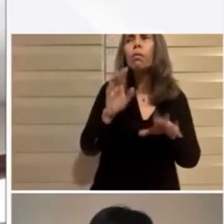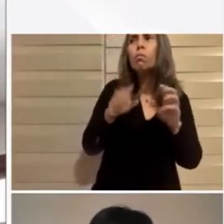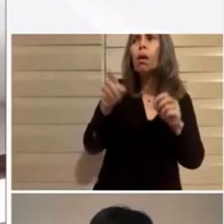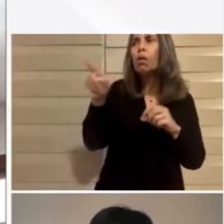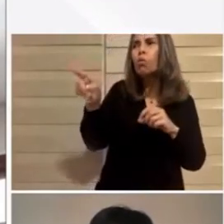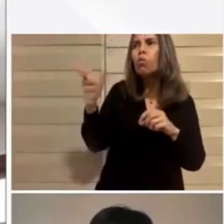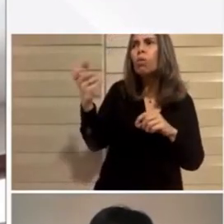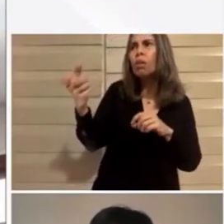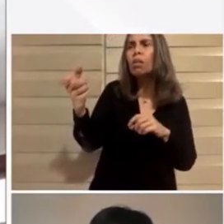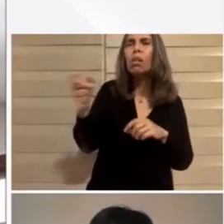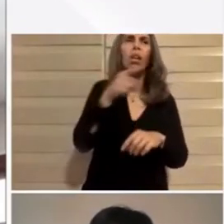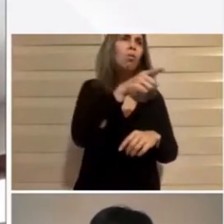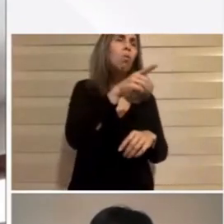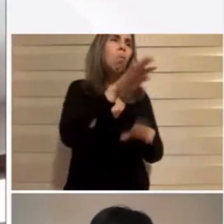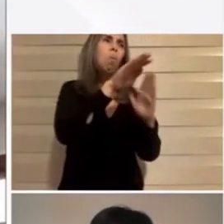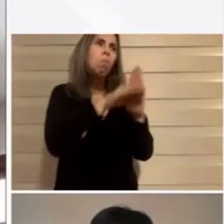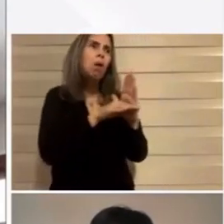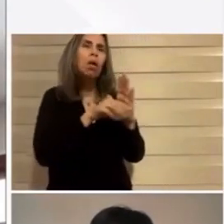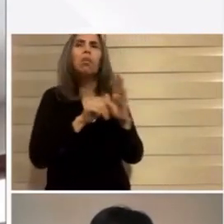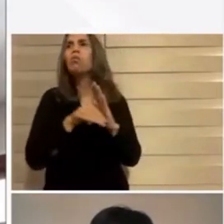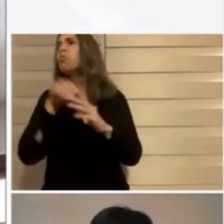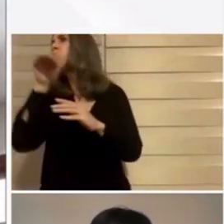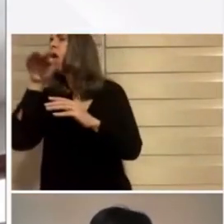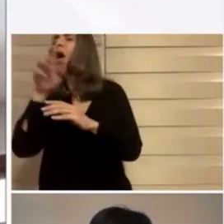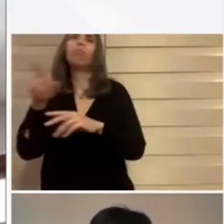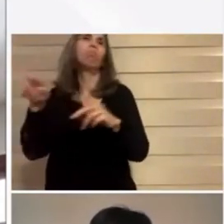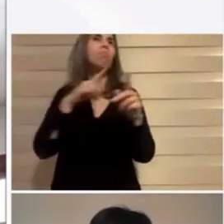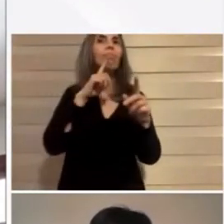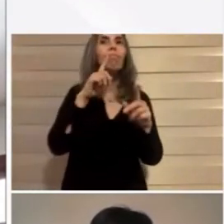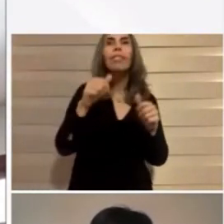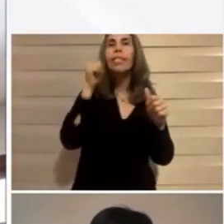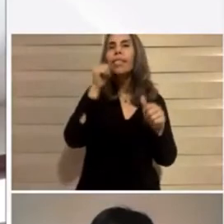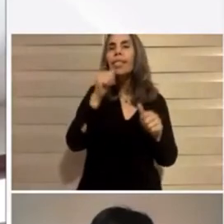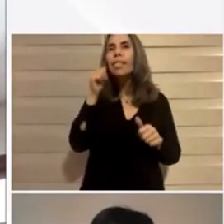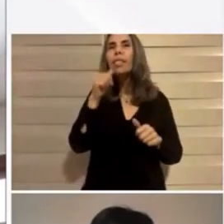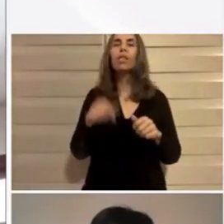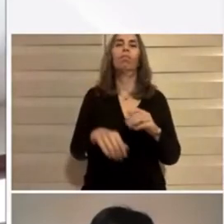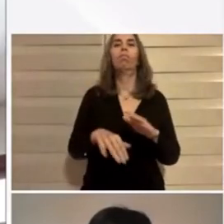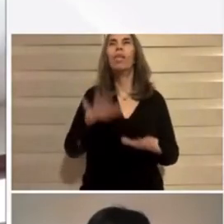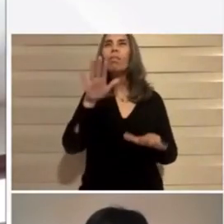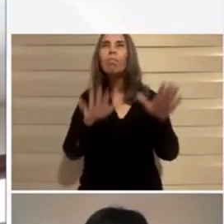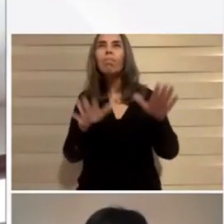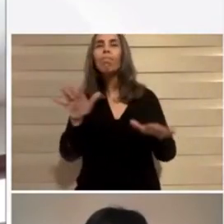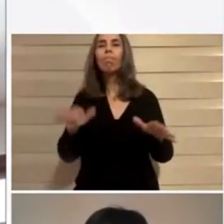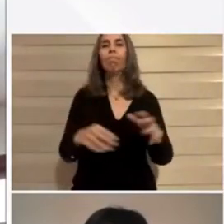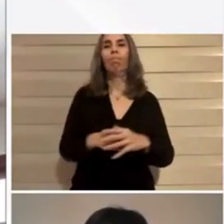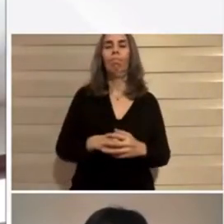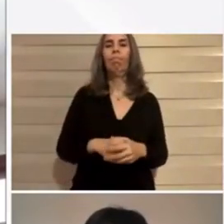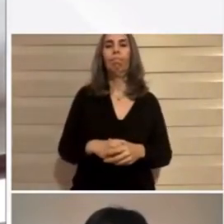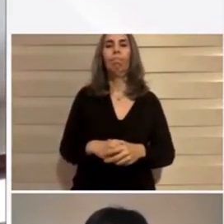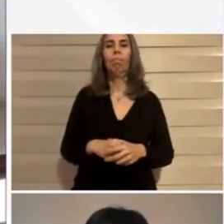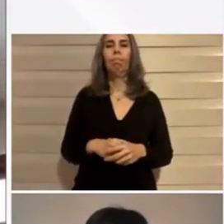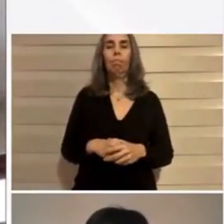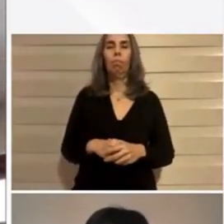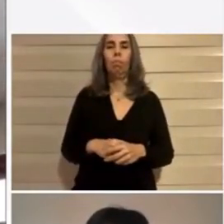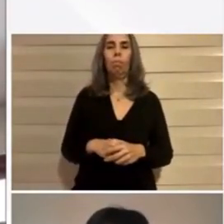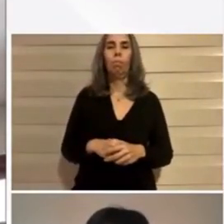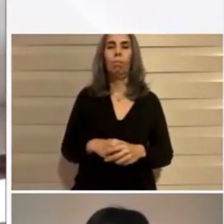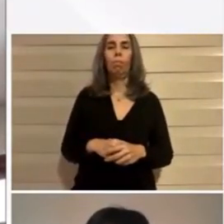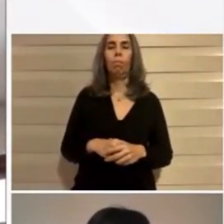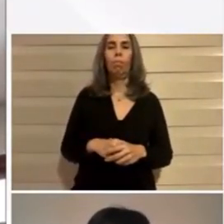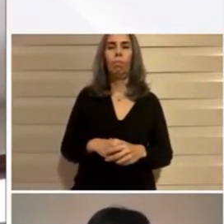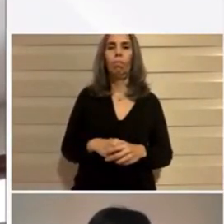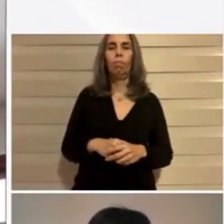a ti te interesa lo que yo tengo porque tú no lo tienes. Este concepto tan sencillo, que es fácil de